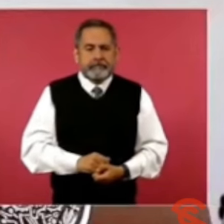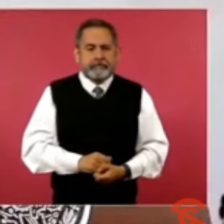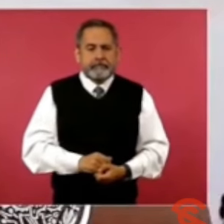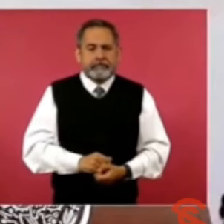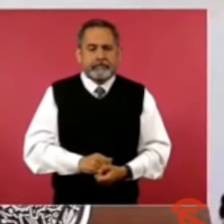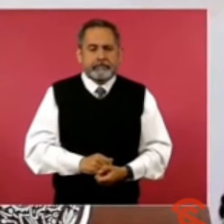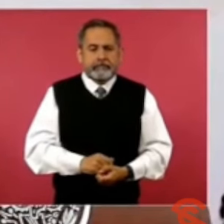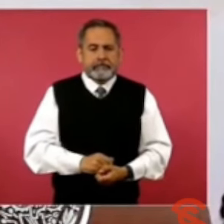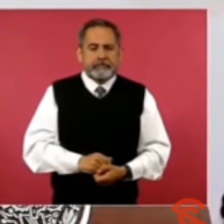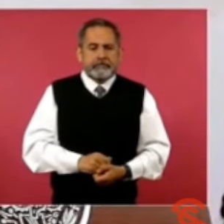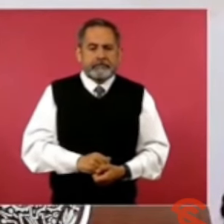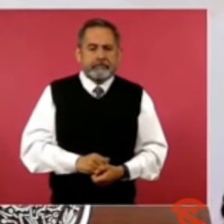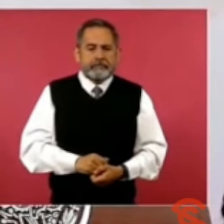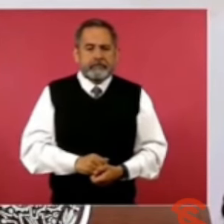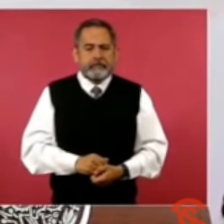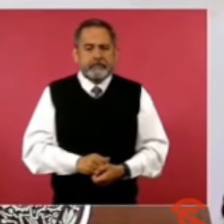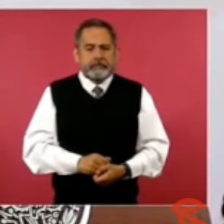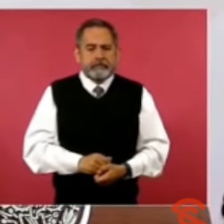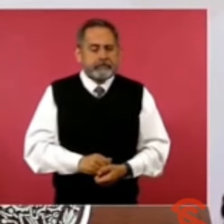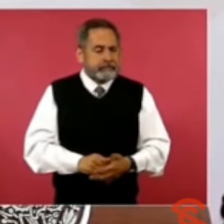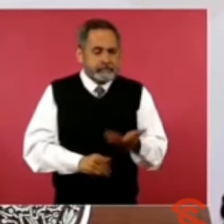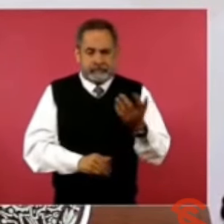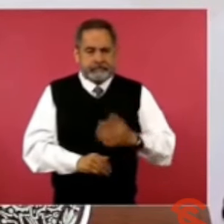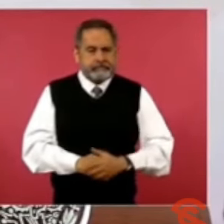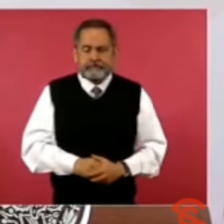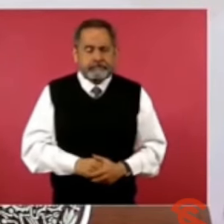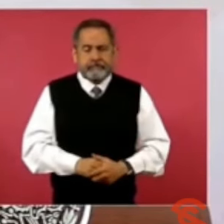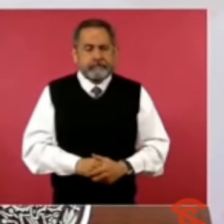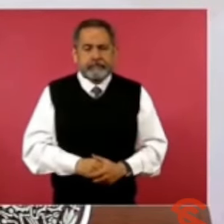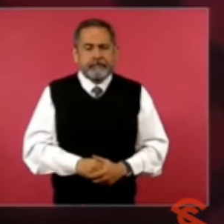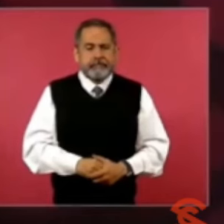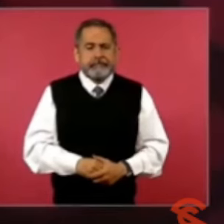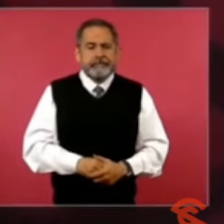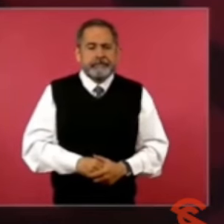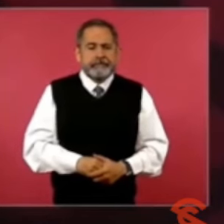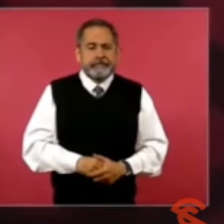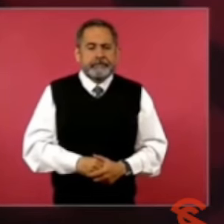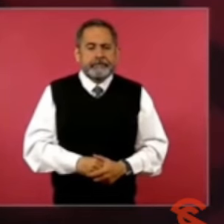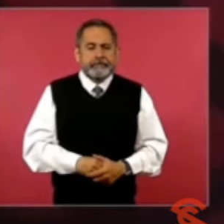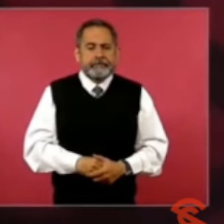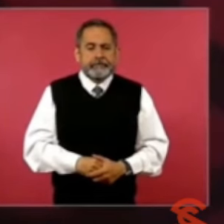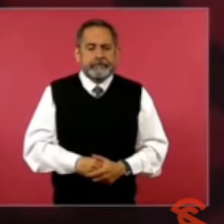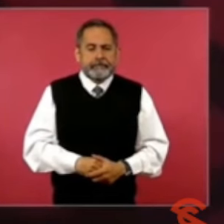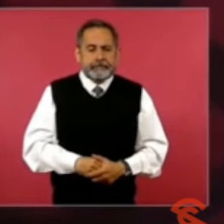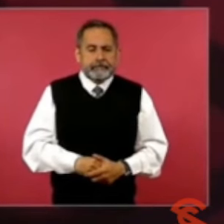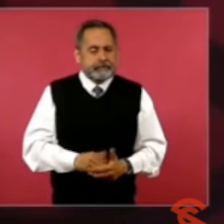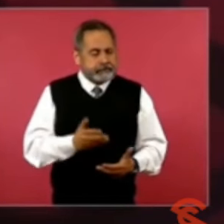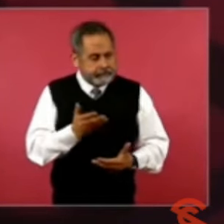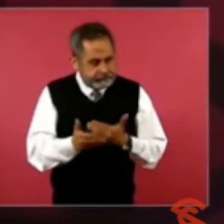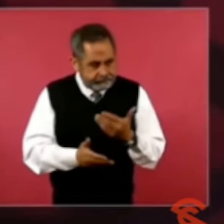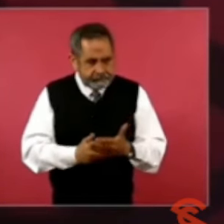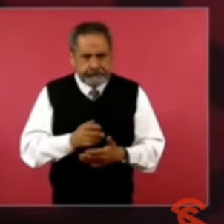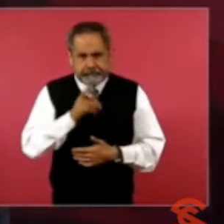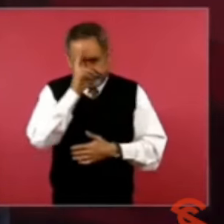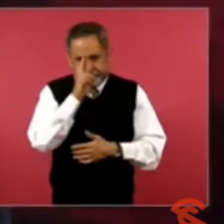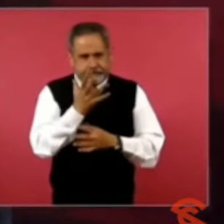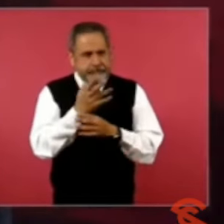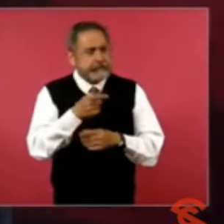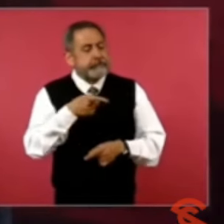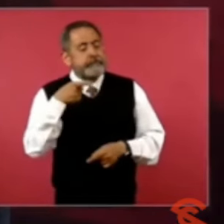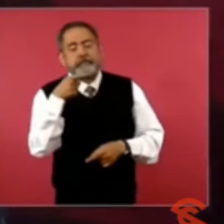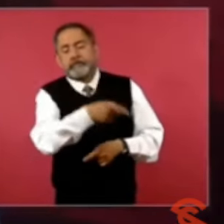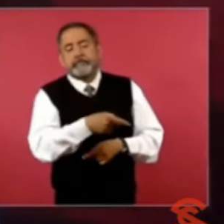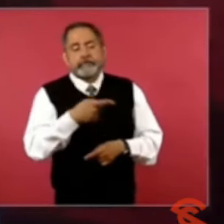blanco a verle este con todo respeto no